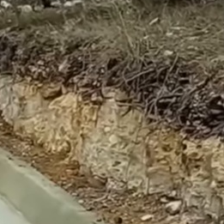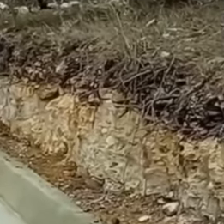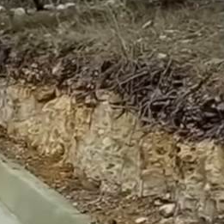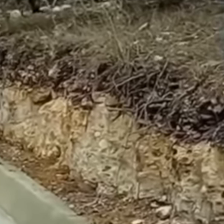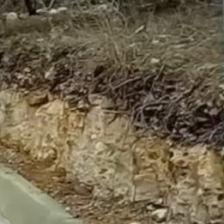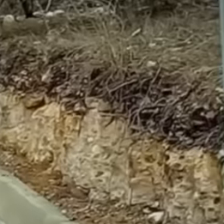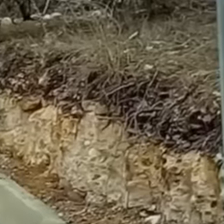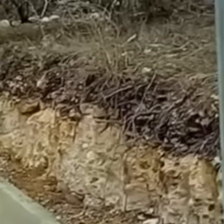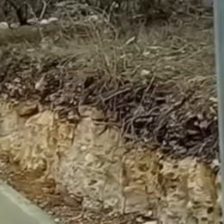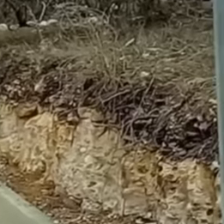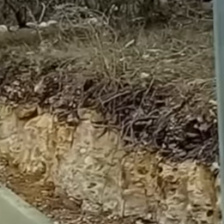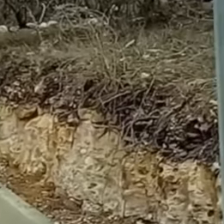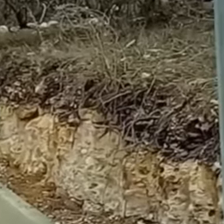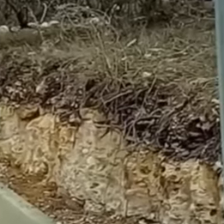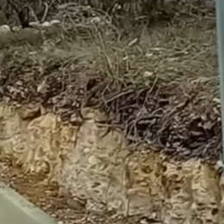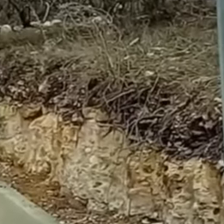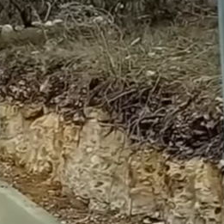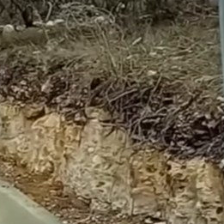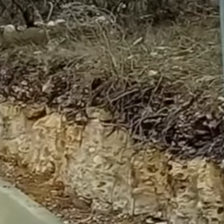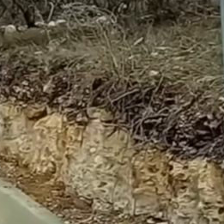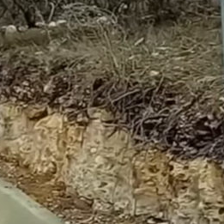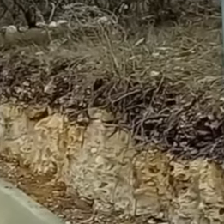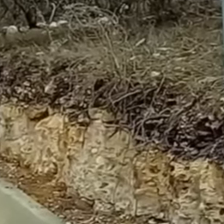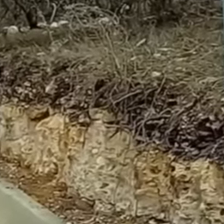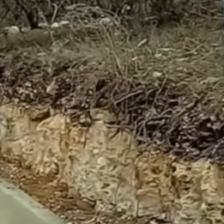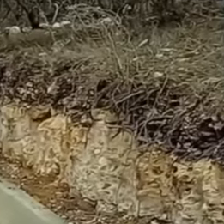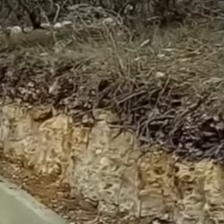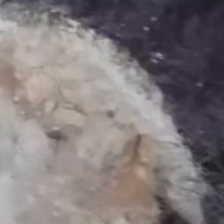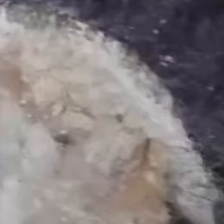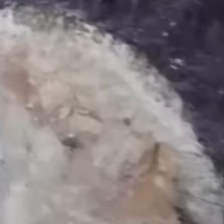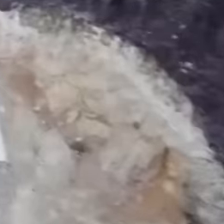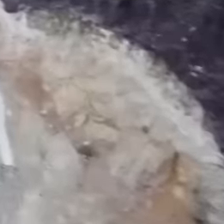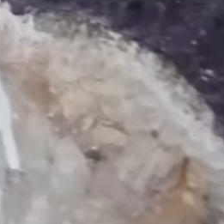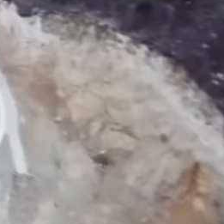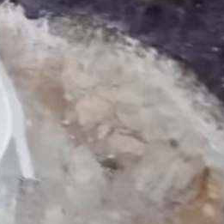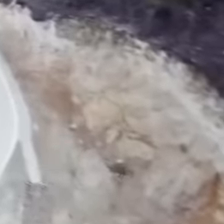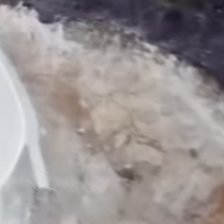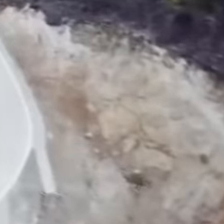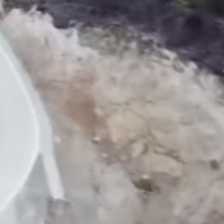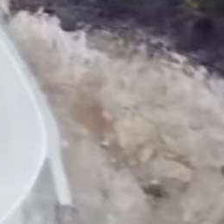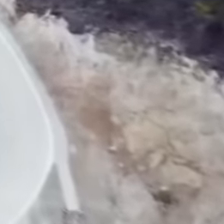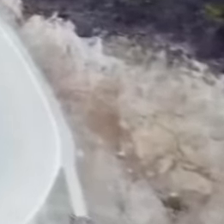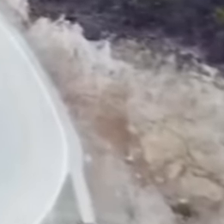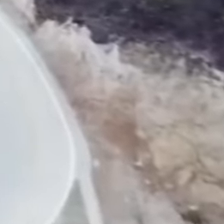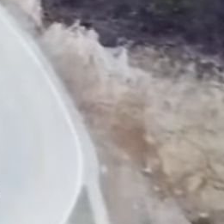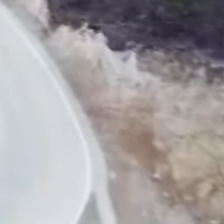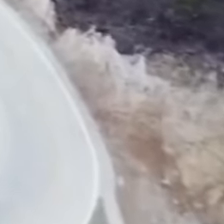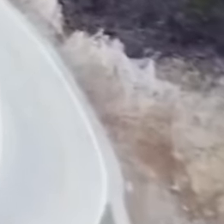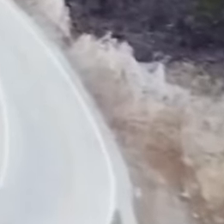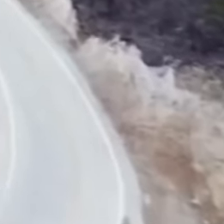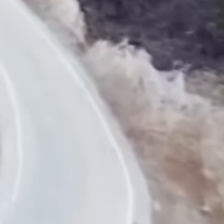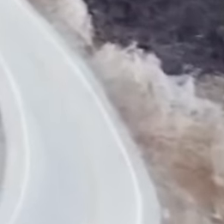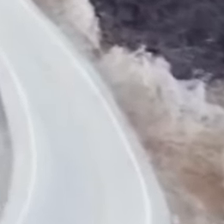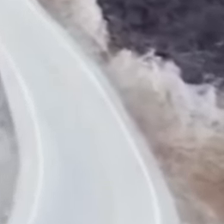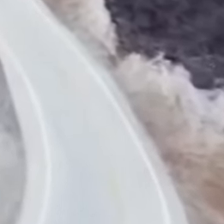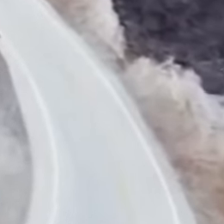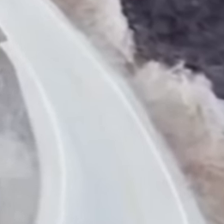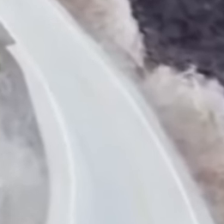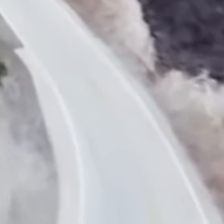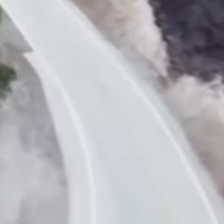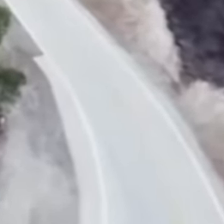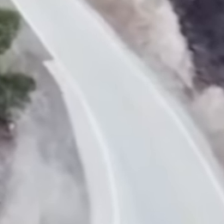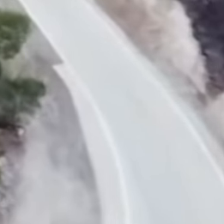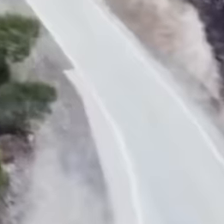bastantes beneficios, muchos beneficios en todo el sentido de la palabra, porque hay un mejoramiento, hay una mejor manera